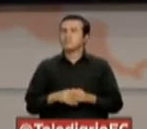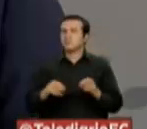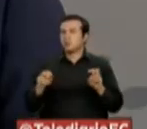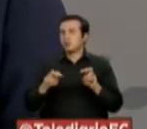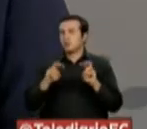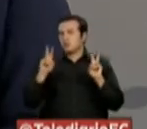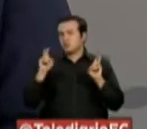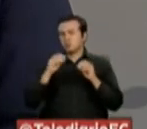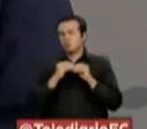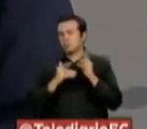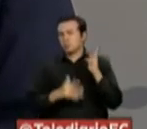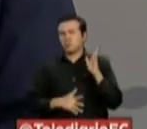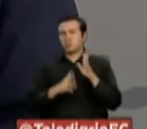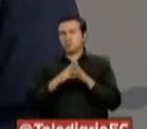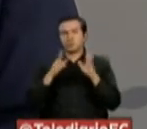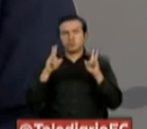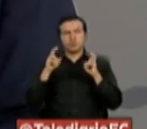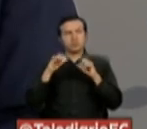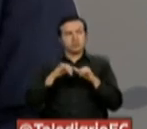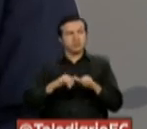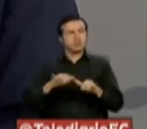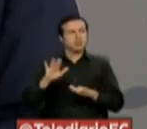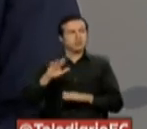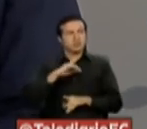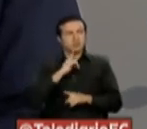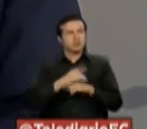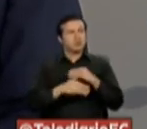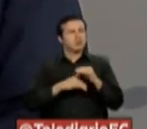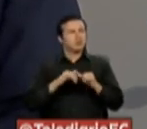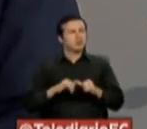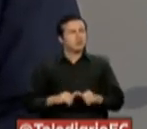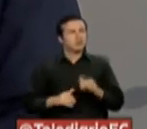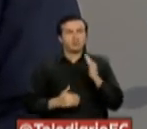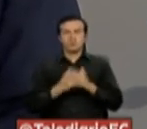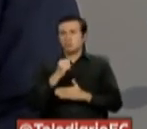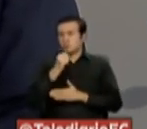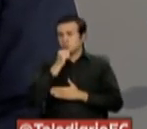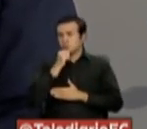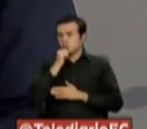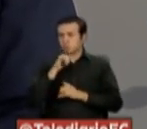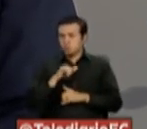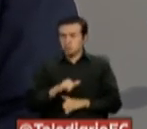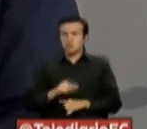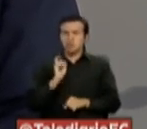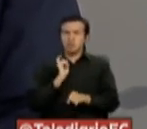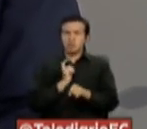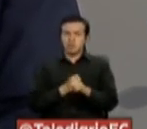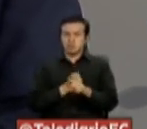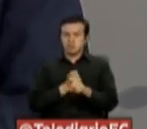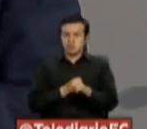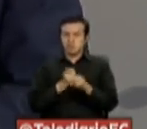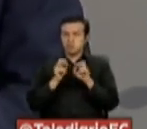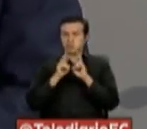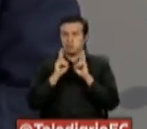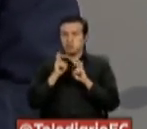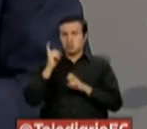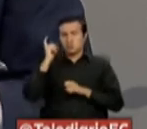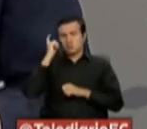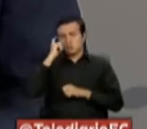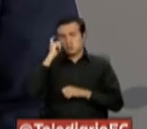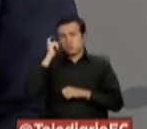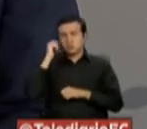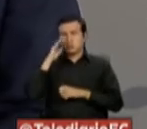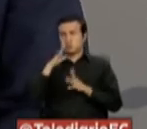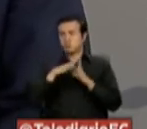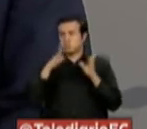tema vasto, vastísimo, y quisiéramos comprometerle desde ya a una nueva entrevista para tratar específicamente este tema. Creemos que va a